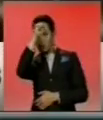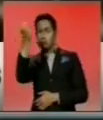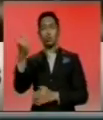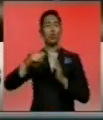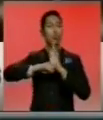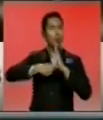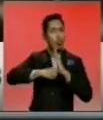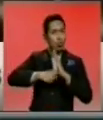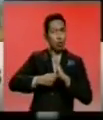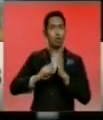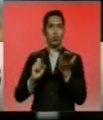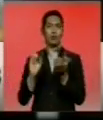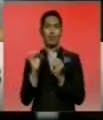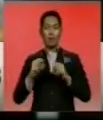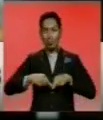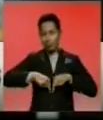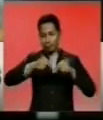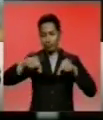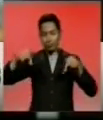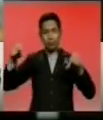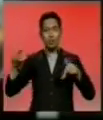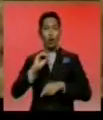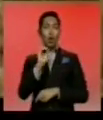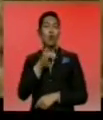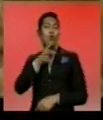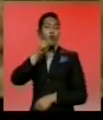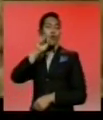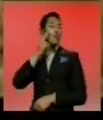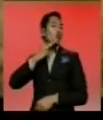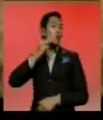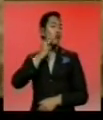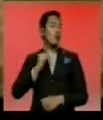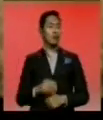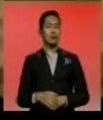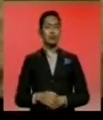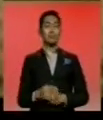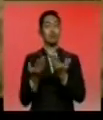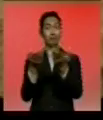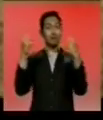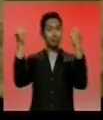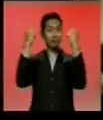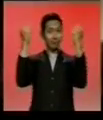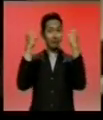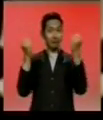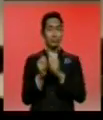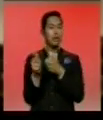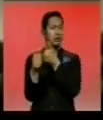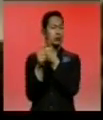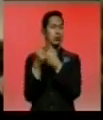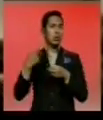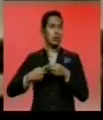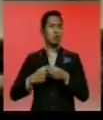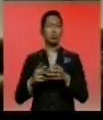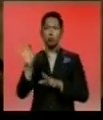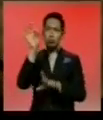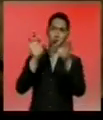cuy y el infaltable mishke. Bebida que se extrae del penco. Sin duda alguna, en este carnaval a pocos minutos de Quito, usted podrá